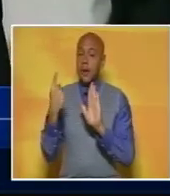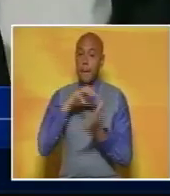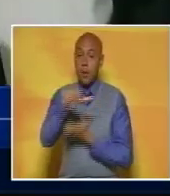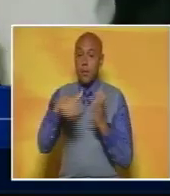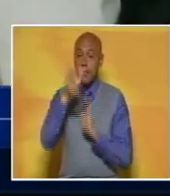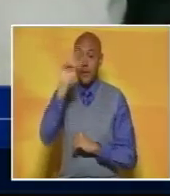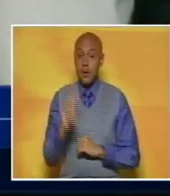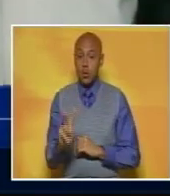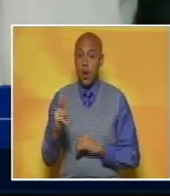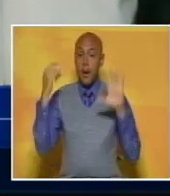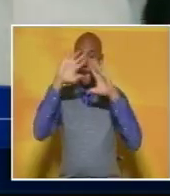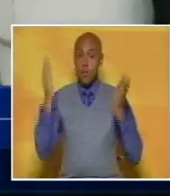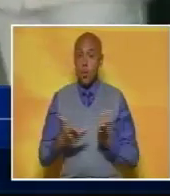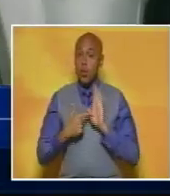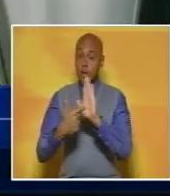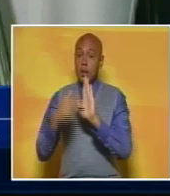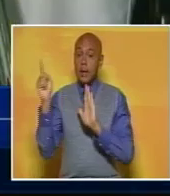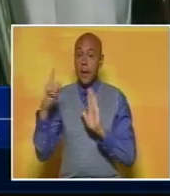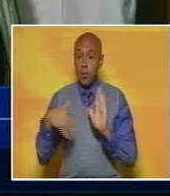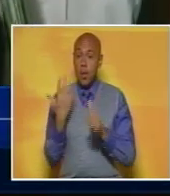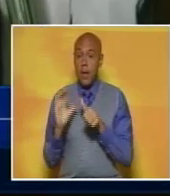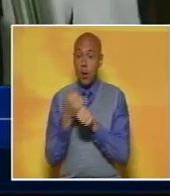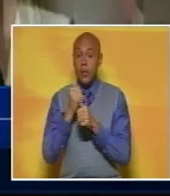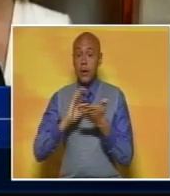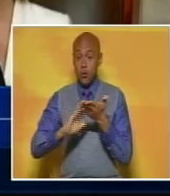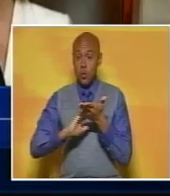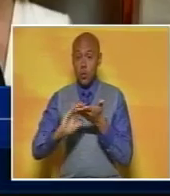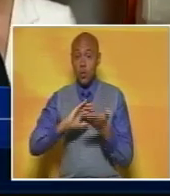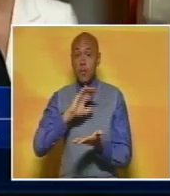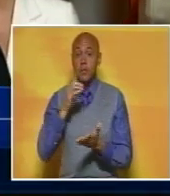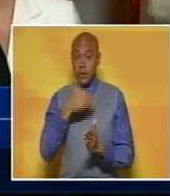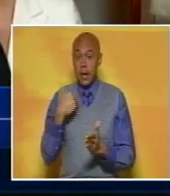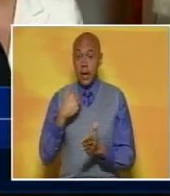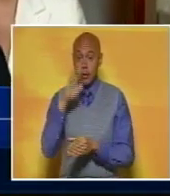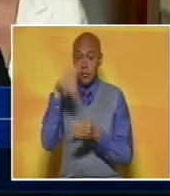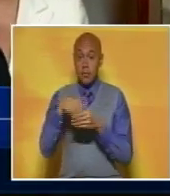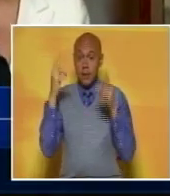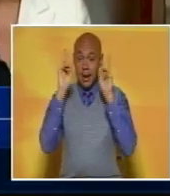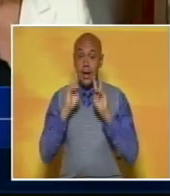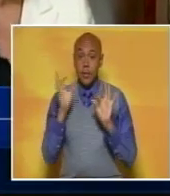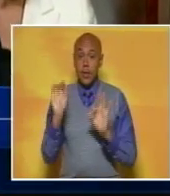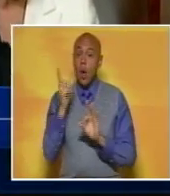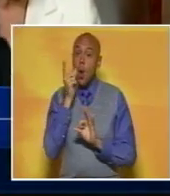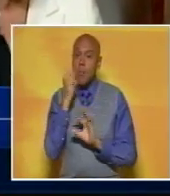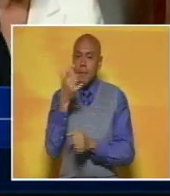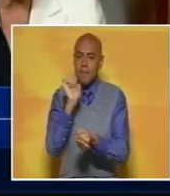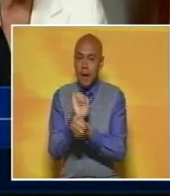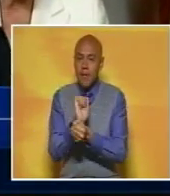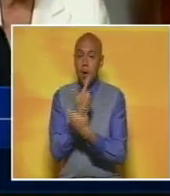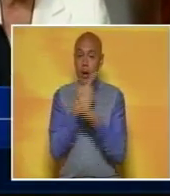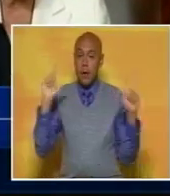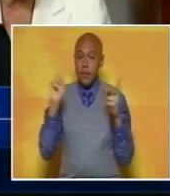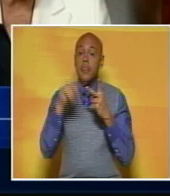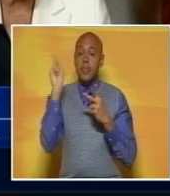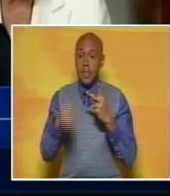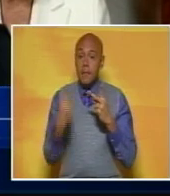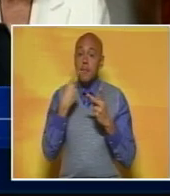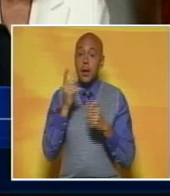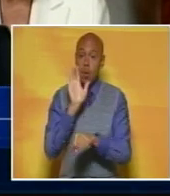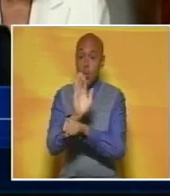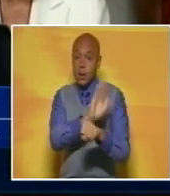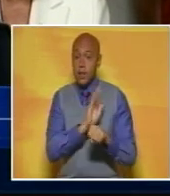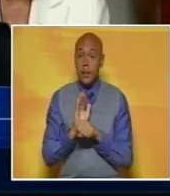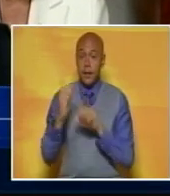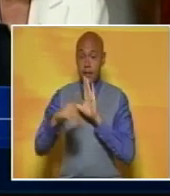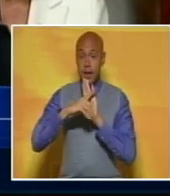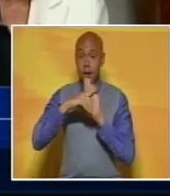venezolana ante el mundo y lograr la solución a la situación del país con elecciones libres, liberación de los llamados presos políticos y la defensa de los derechos